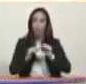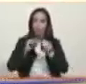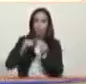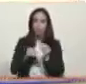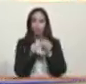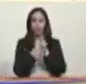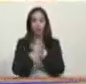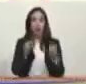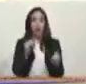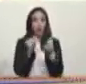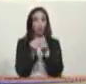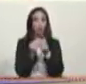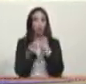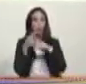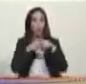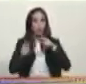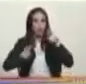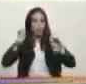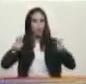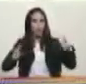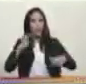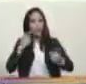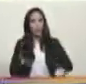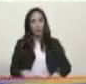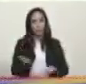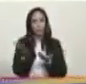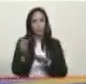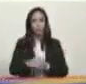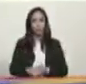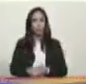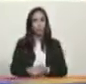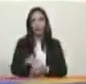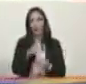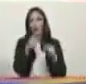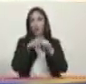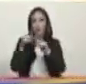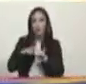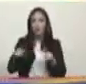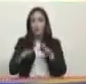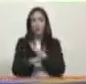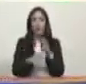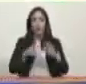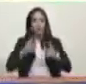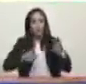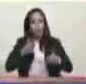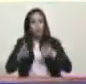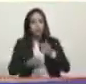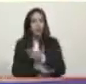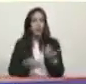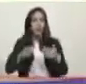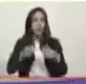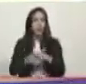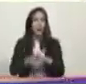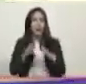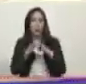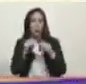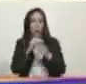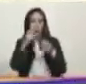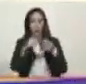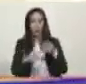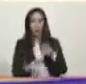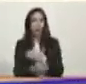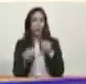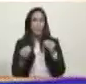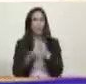en compañía de los diferentes integrantes, presidentes de las diferentes trans de cada uno de los estados, Transportuguesa,